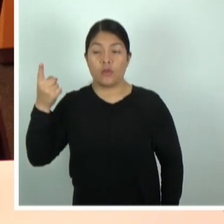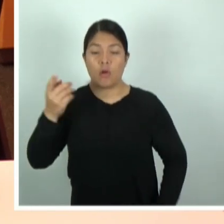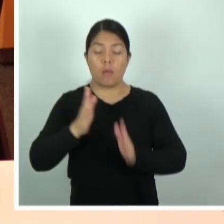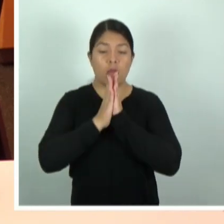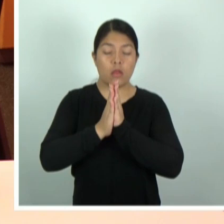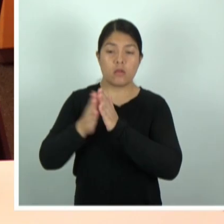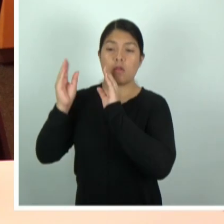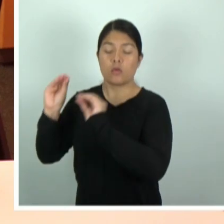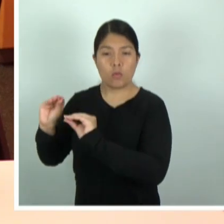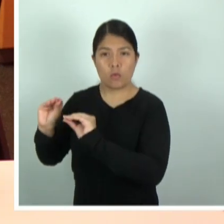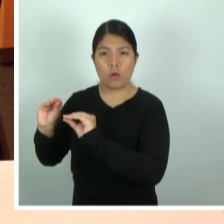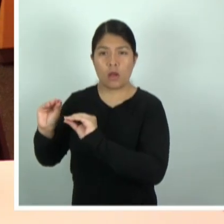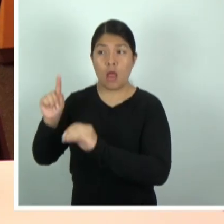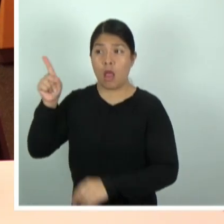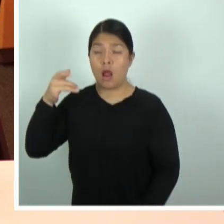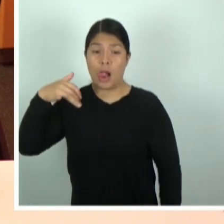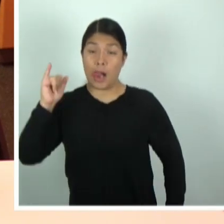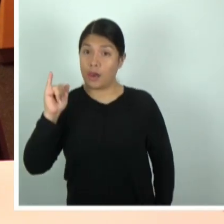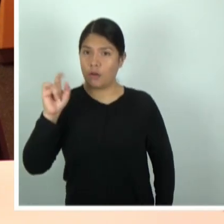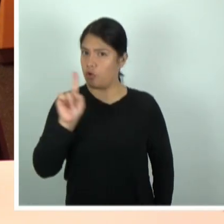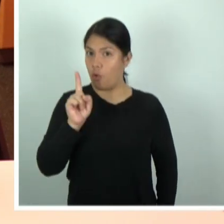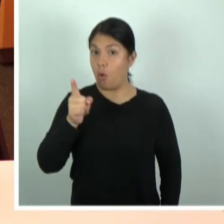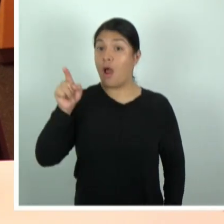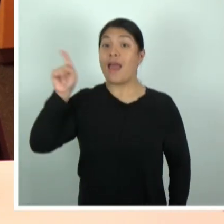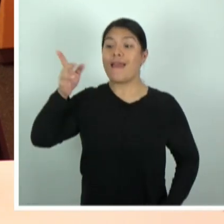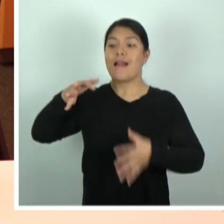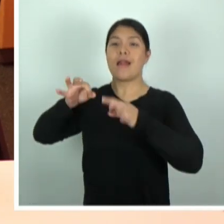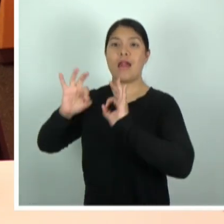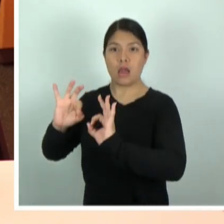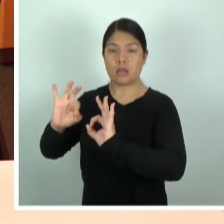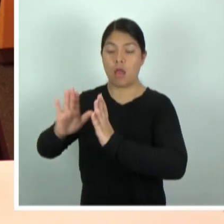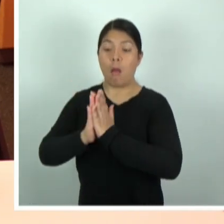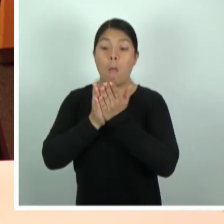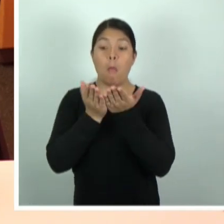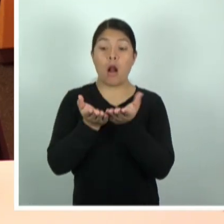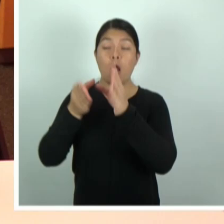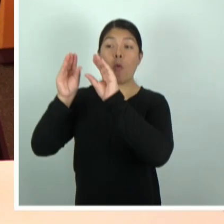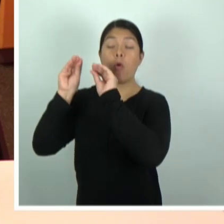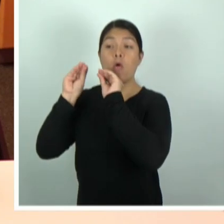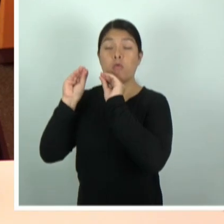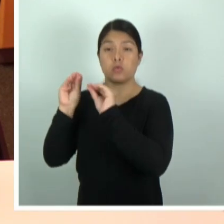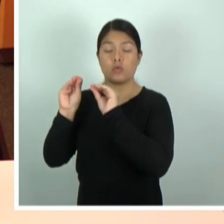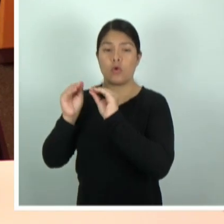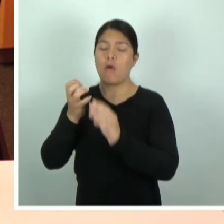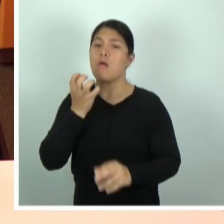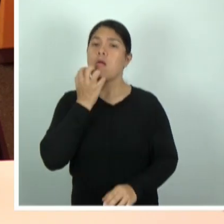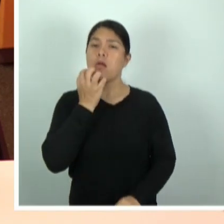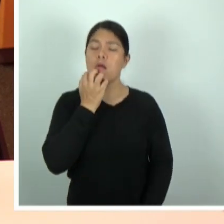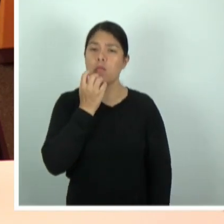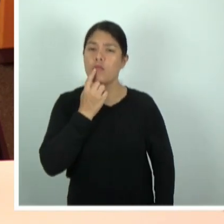Él tiene, sino Él es. Su palabra, por ejemplo,